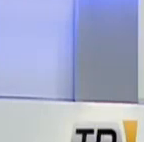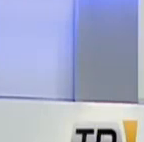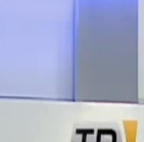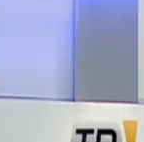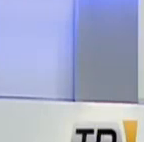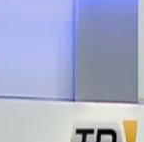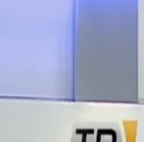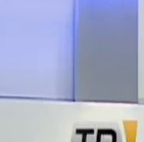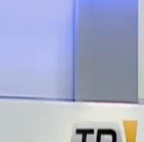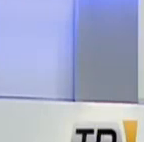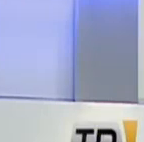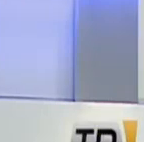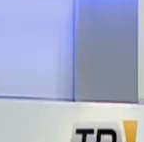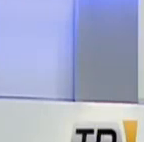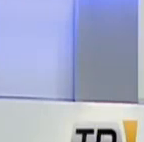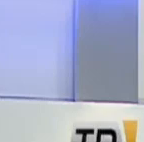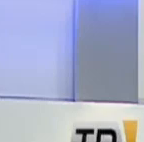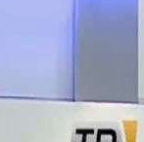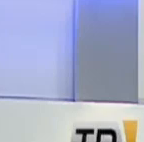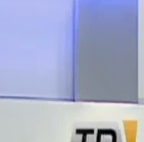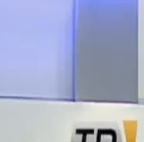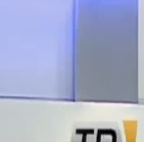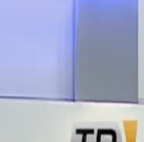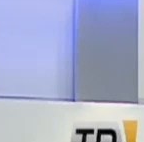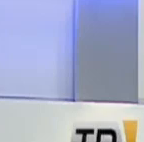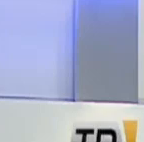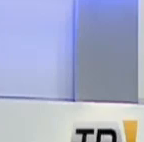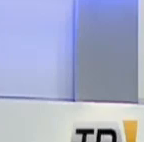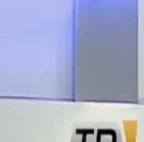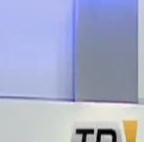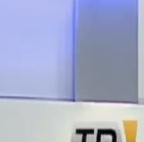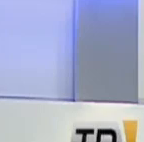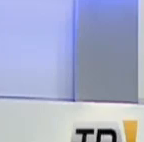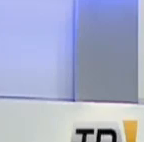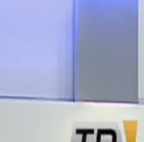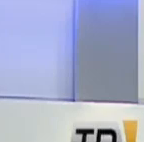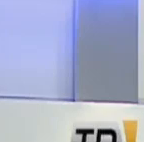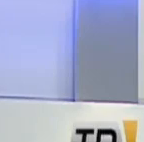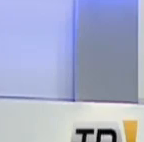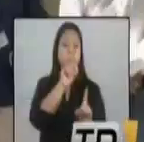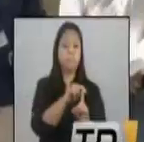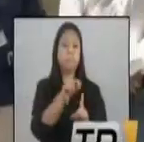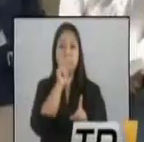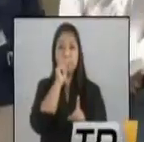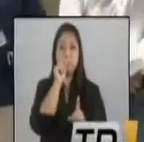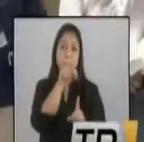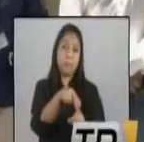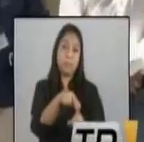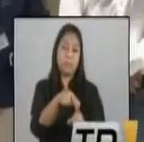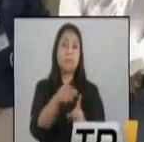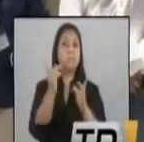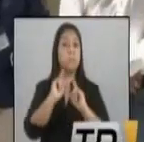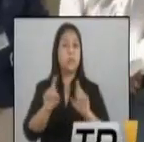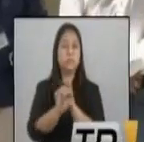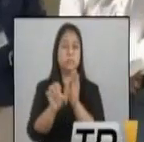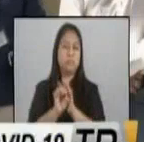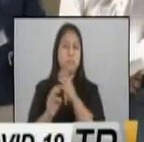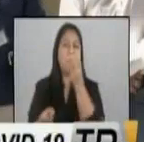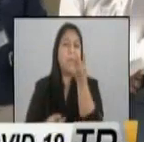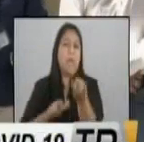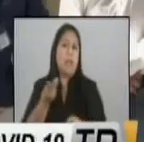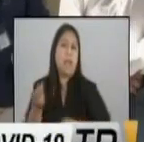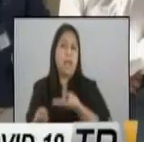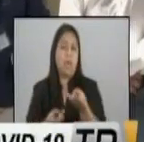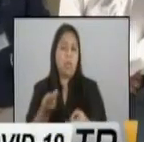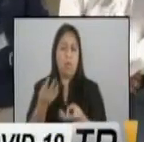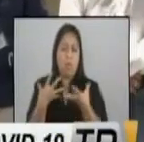puede transmitir en el dinero. Vea usted lo que él pronunció. Pero si nosotros vamos a un mercado que está todo